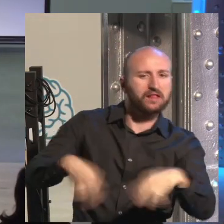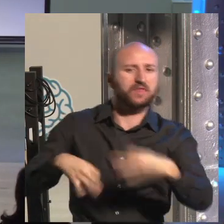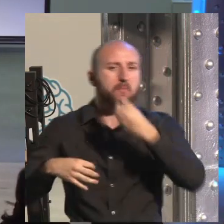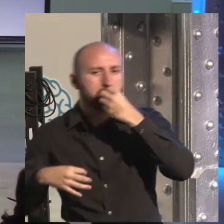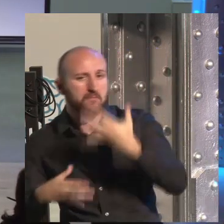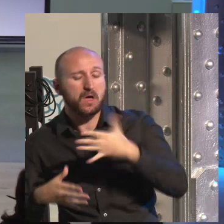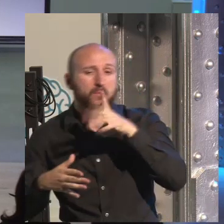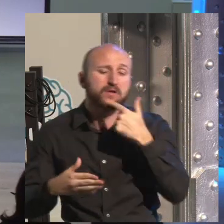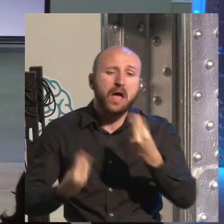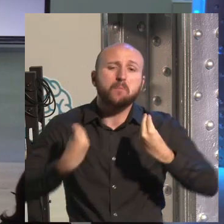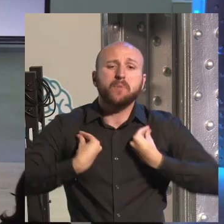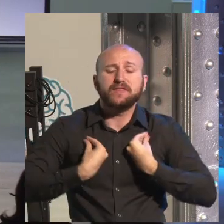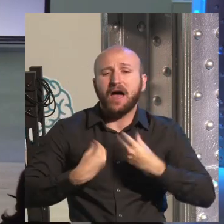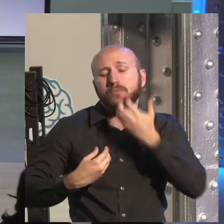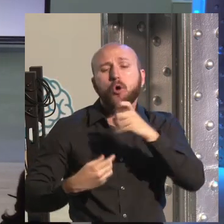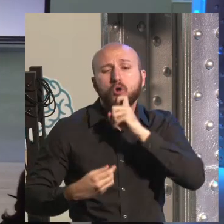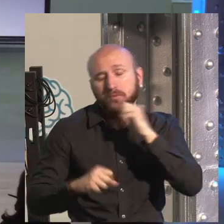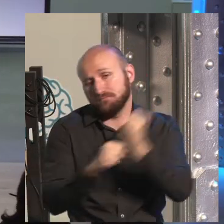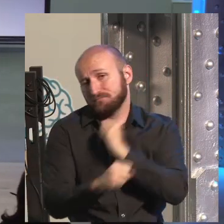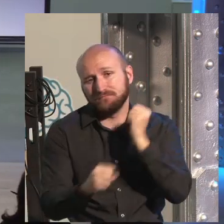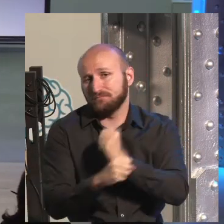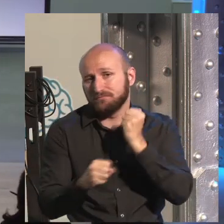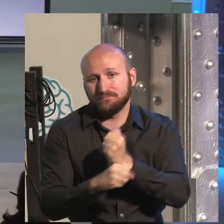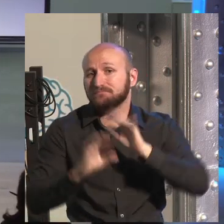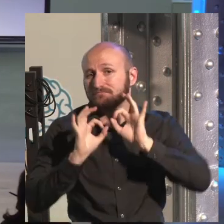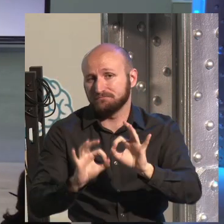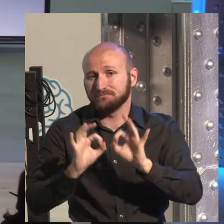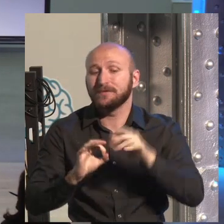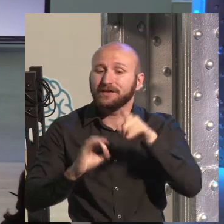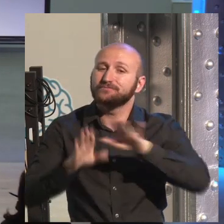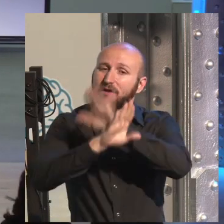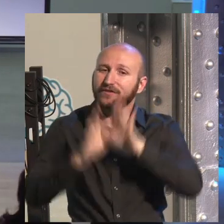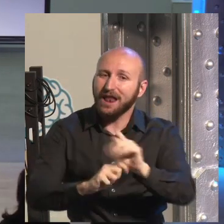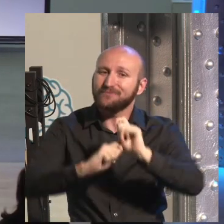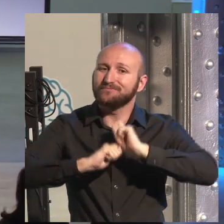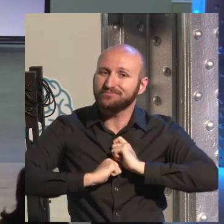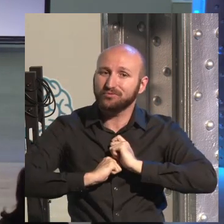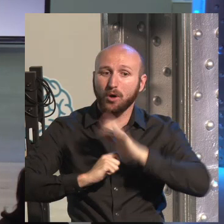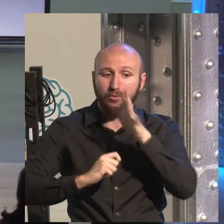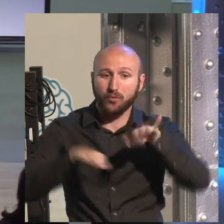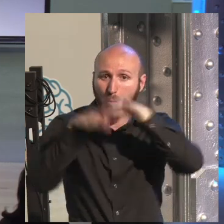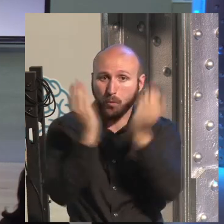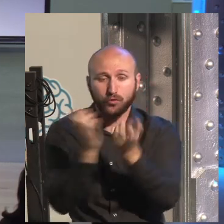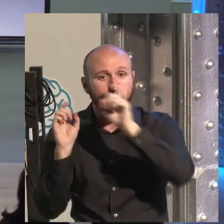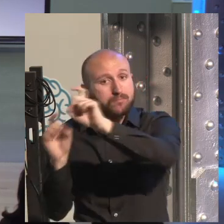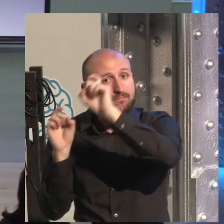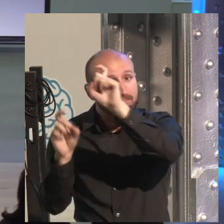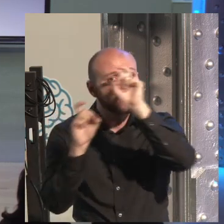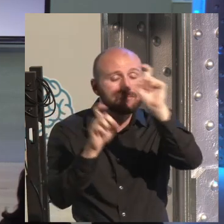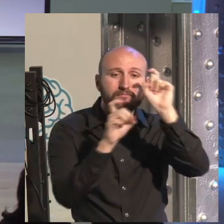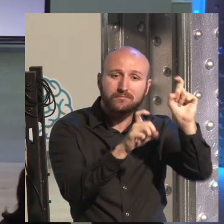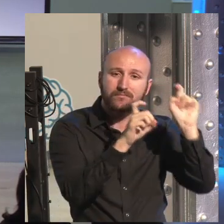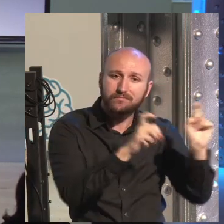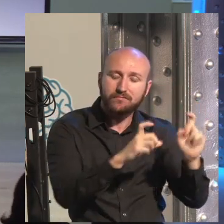que ganarse la vida trabajando. Eso hizo que recorriera el mundo